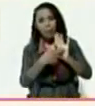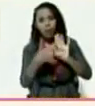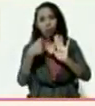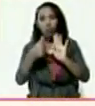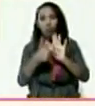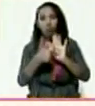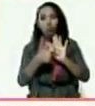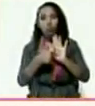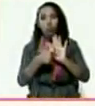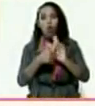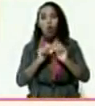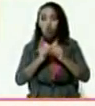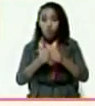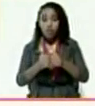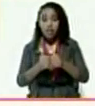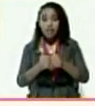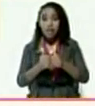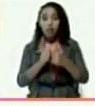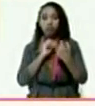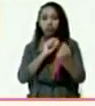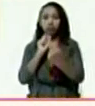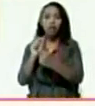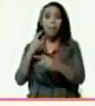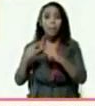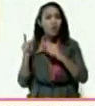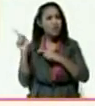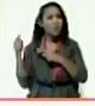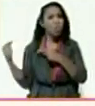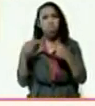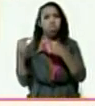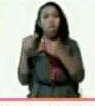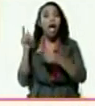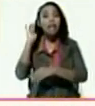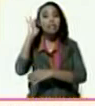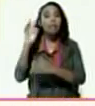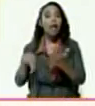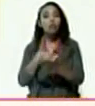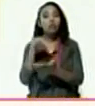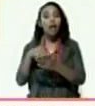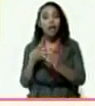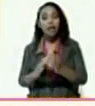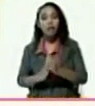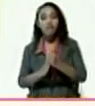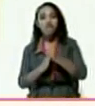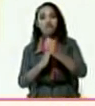Comenzarían a cumplirla. Pero ellos están peleados, porque aquí hay una Asamblea Nacional que dirige el señor